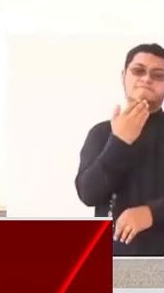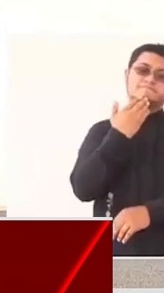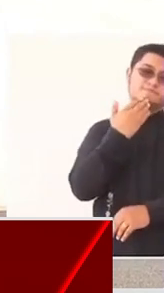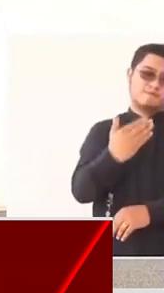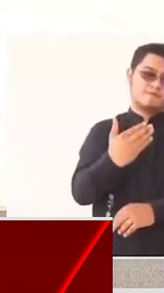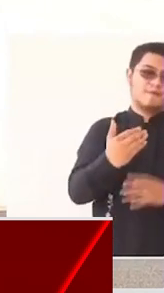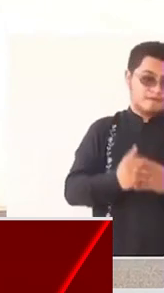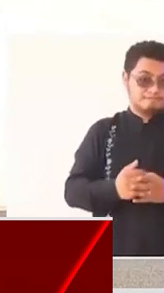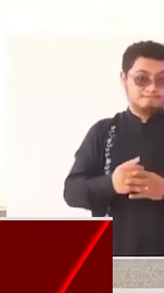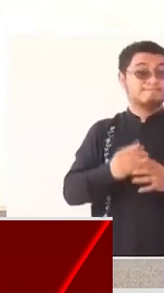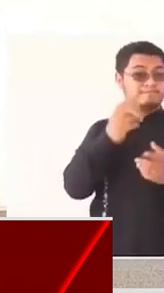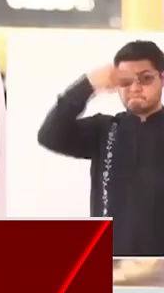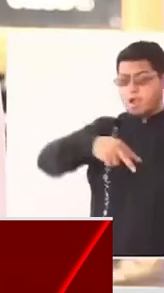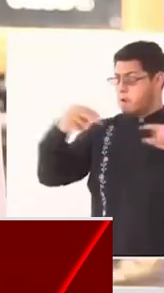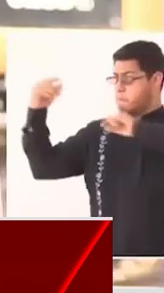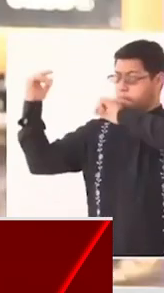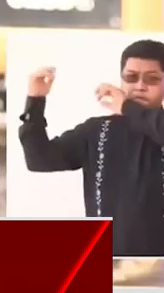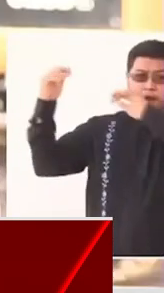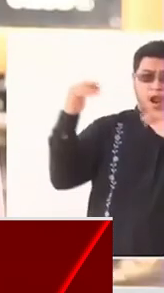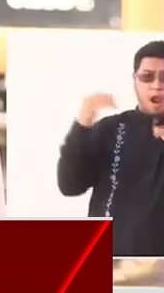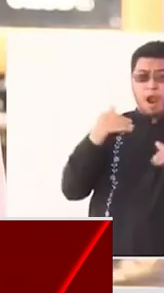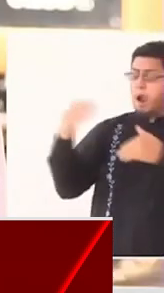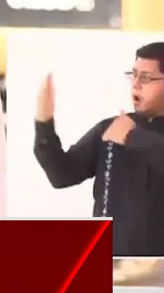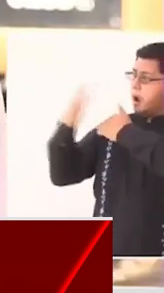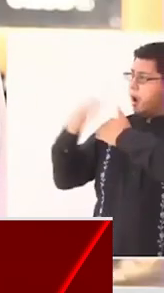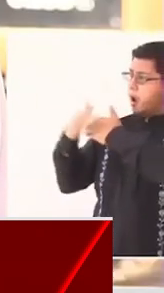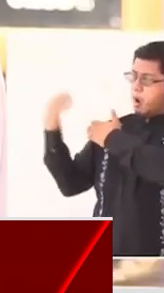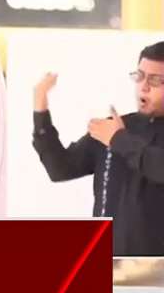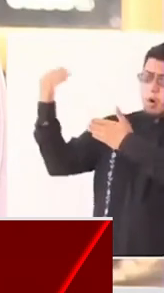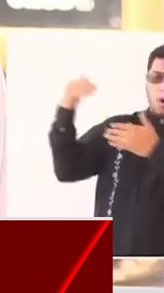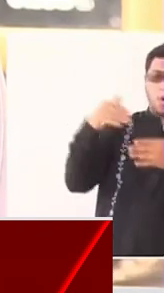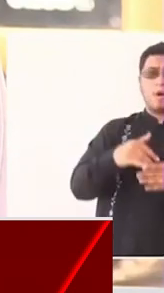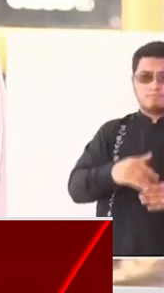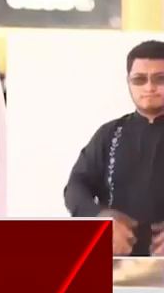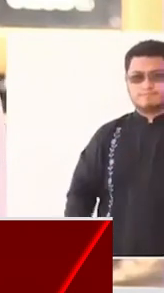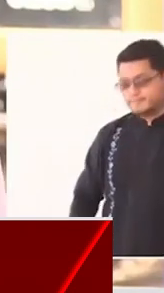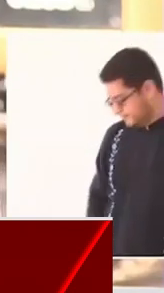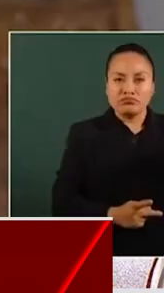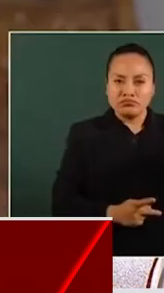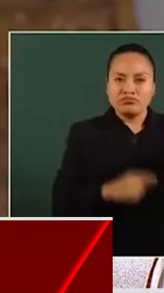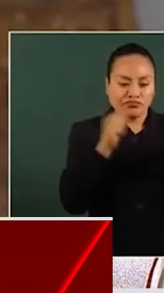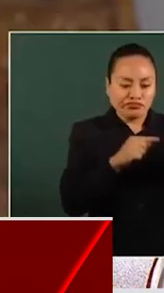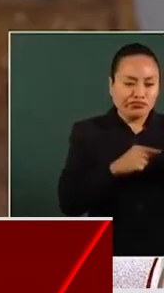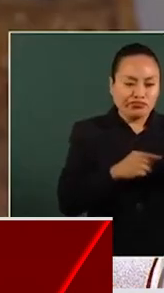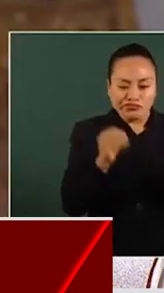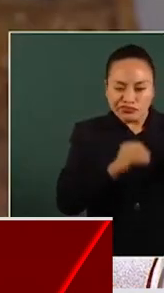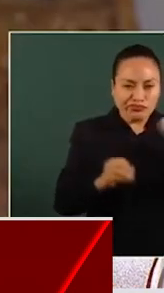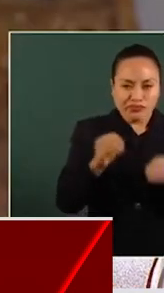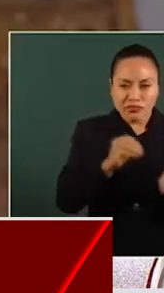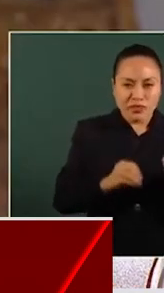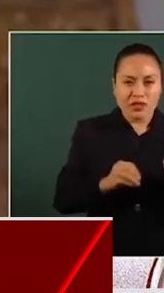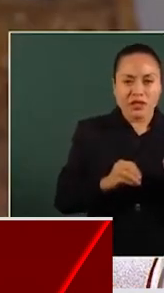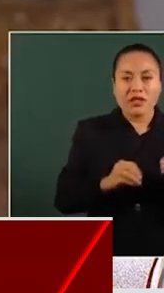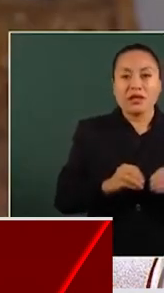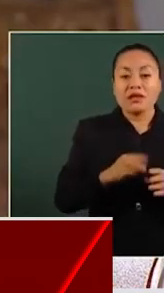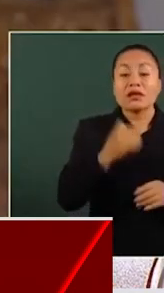de México viviendo aquí en España. Y el único que está allá dando la batalla y luchando es tu servidor. Y me vine para acá